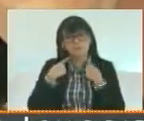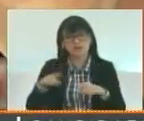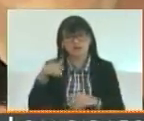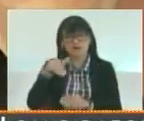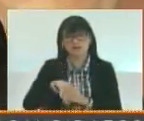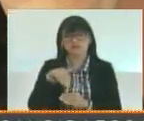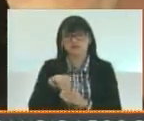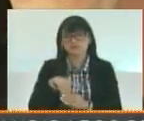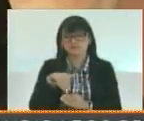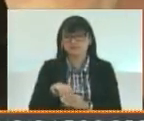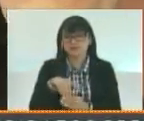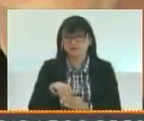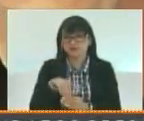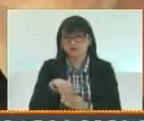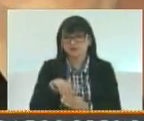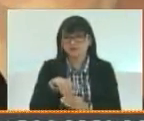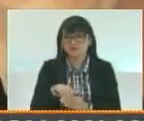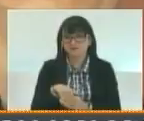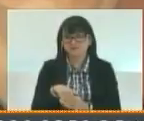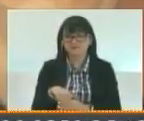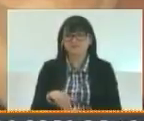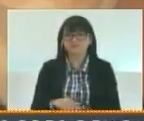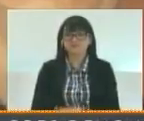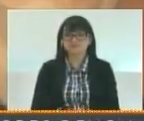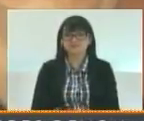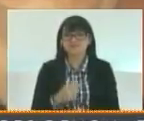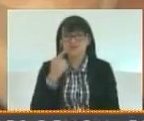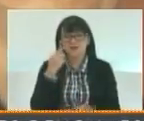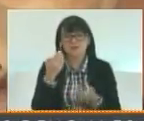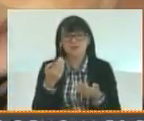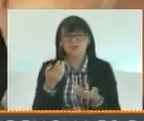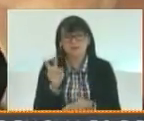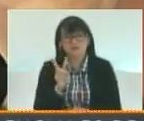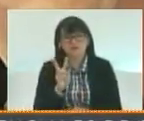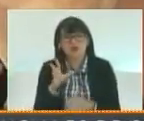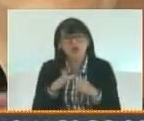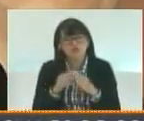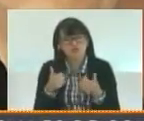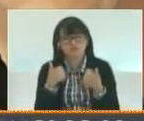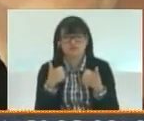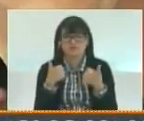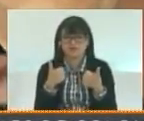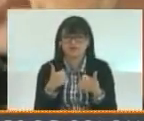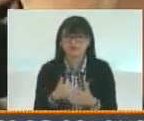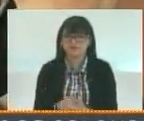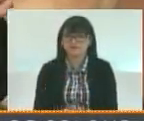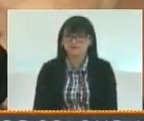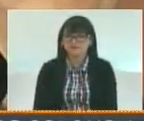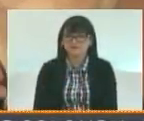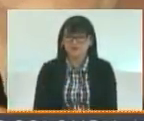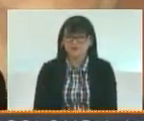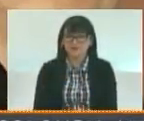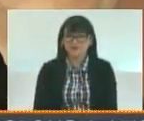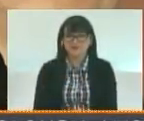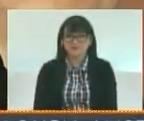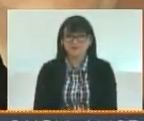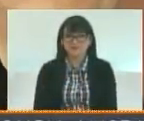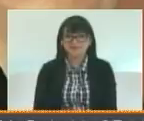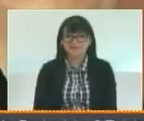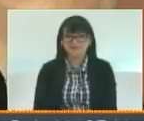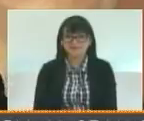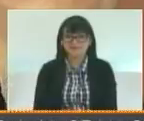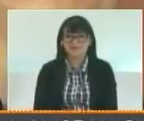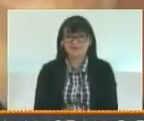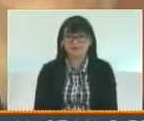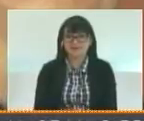y hoy es presidente de Honduras, en Venezuela todo ha marchado a la perfección. Nosotros explicamos en esa